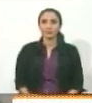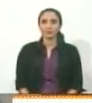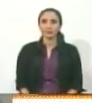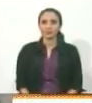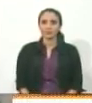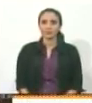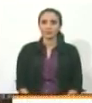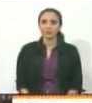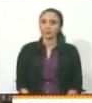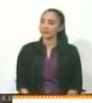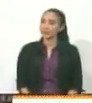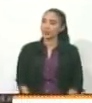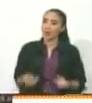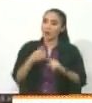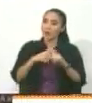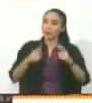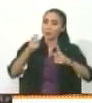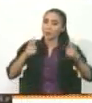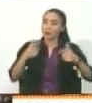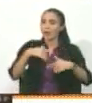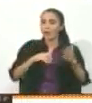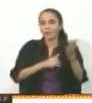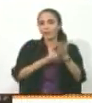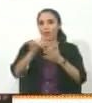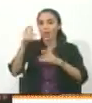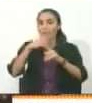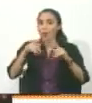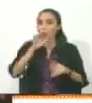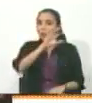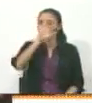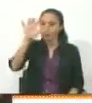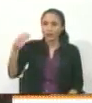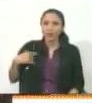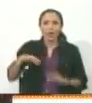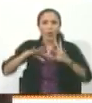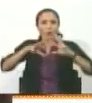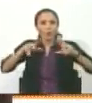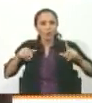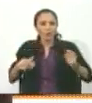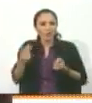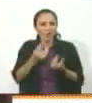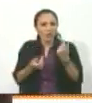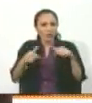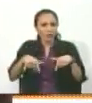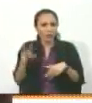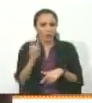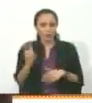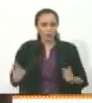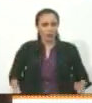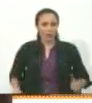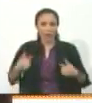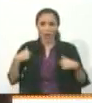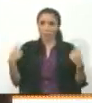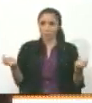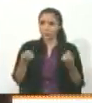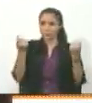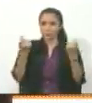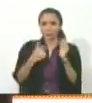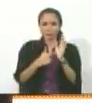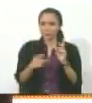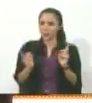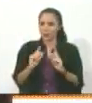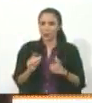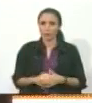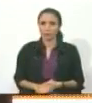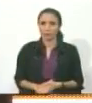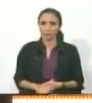Oye, que se van para afuera de Venezuela, se roban los reales de los venezolanos y entonces quieren que uno les dé propaganda. No, papá. Vamos a